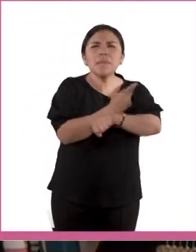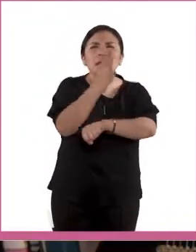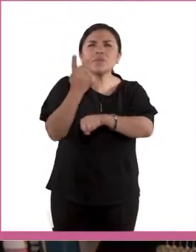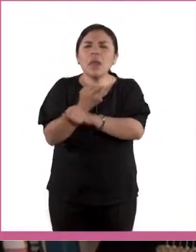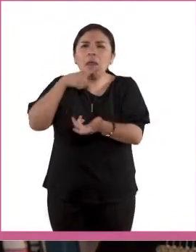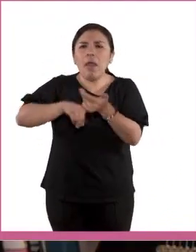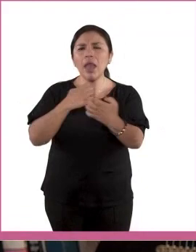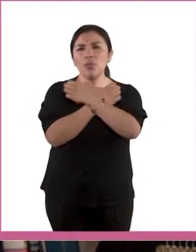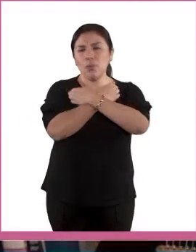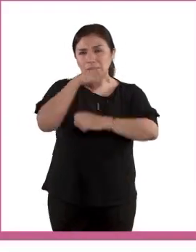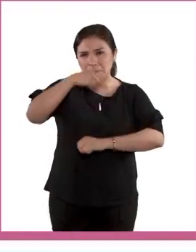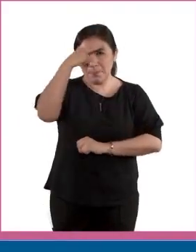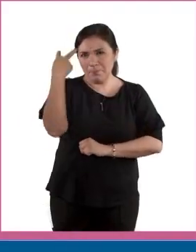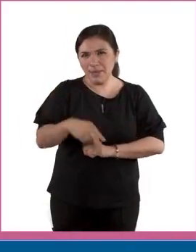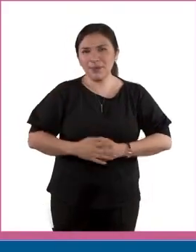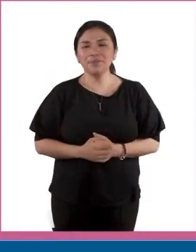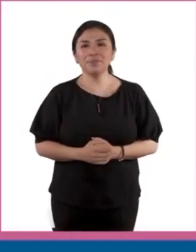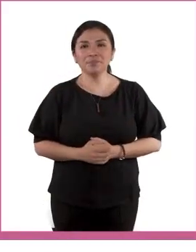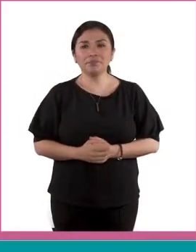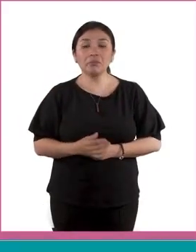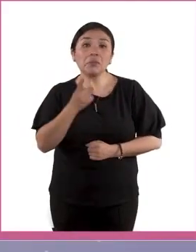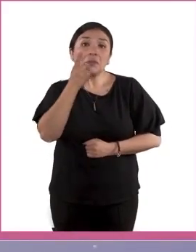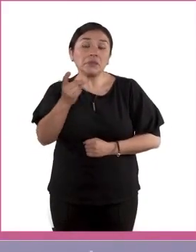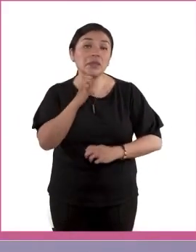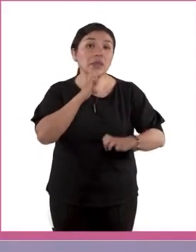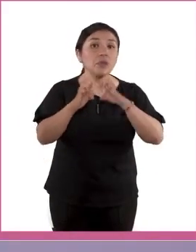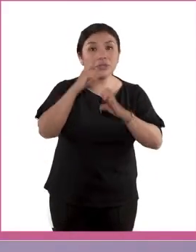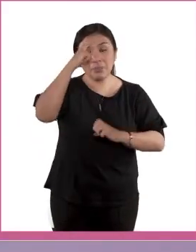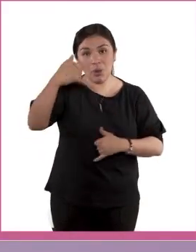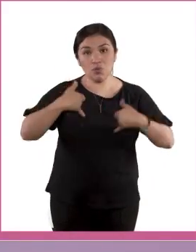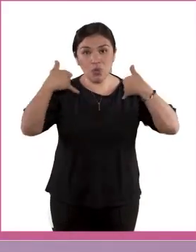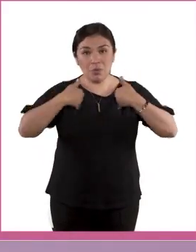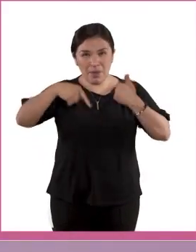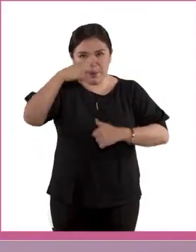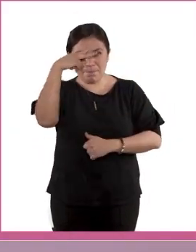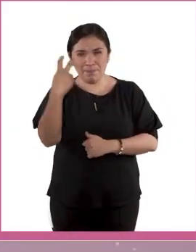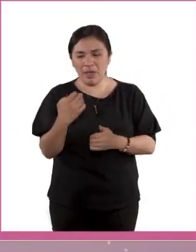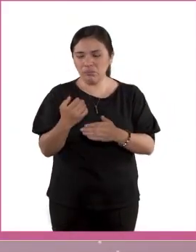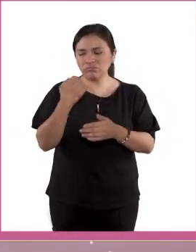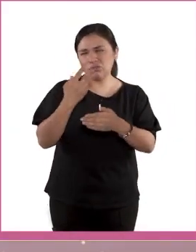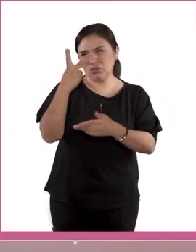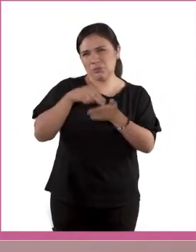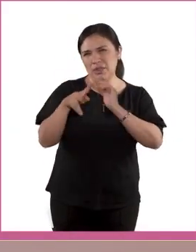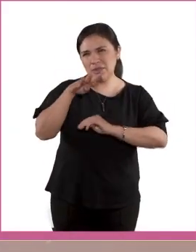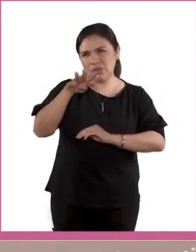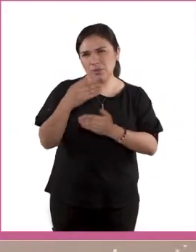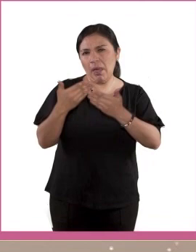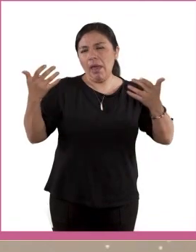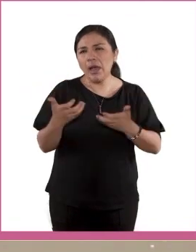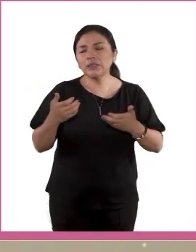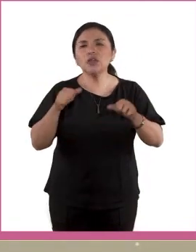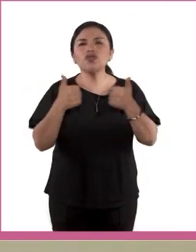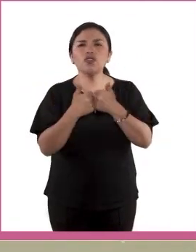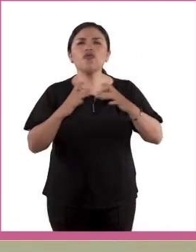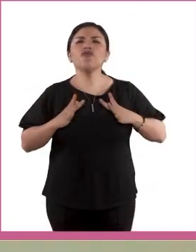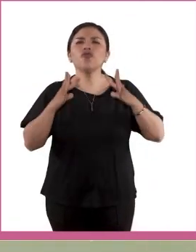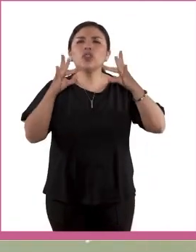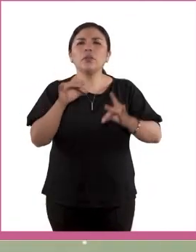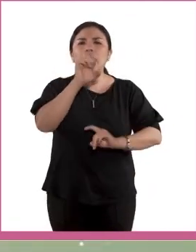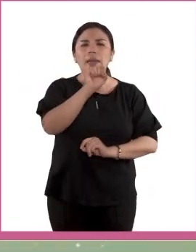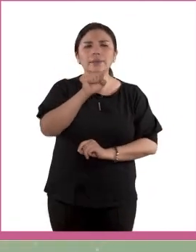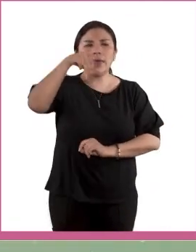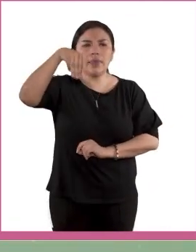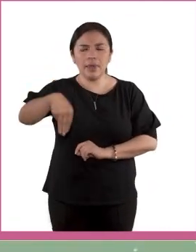situación educativa en México. Segunda encuesta de jóvenes en México 2019, realizada por la